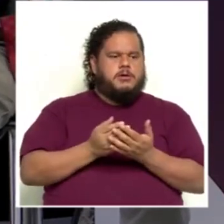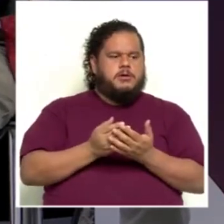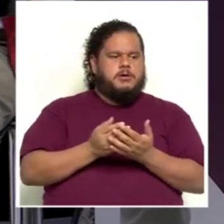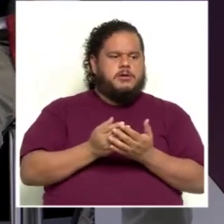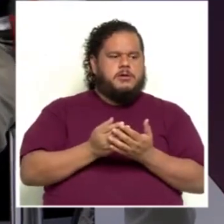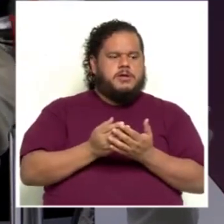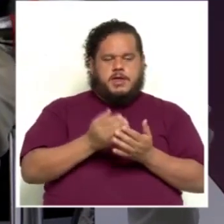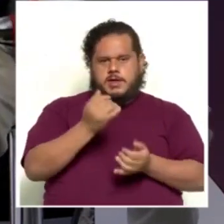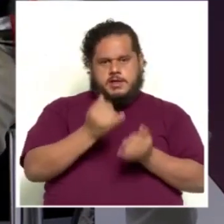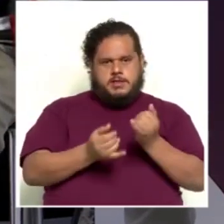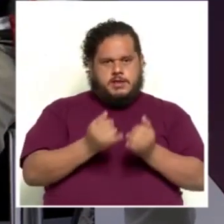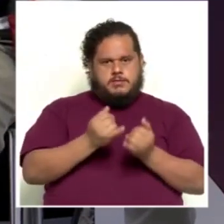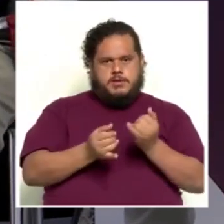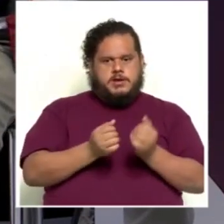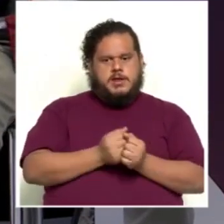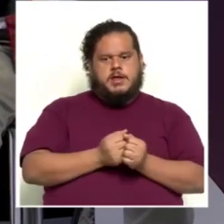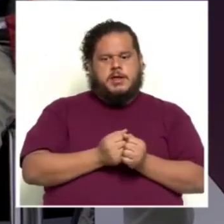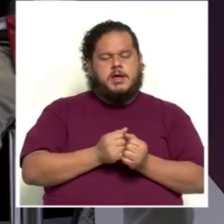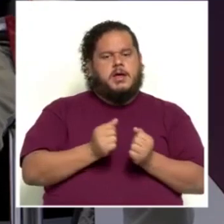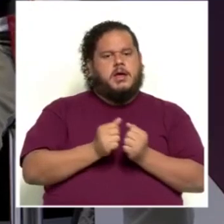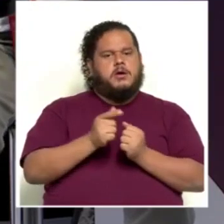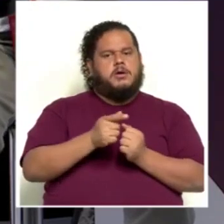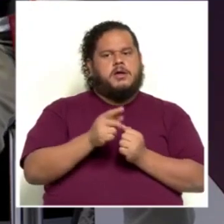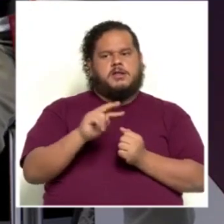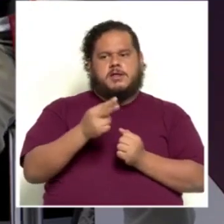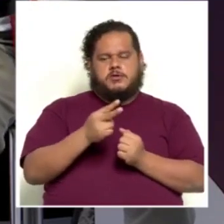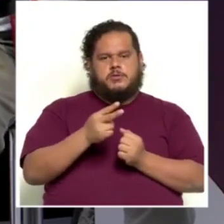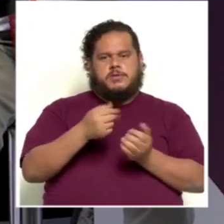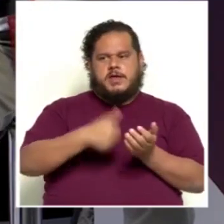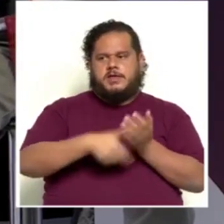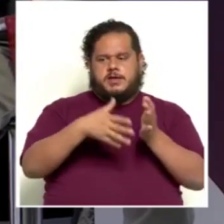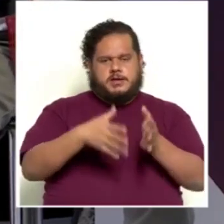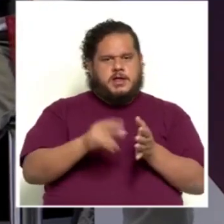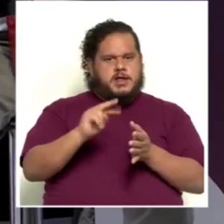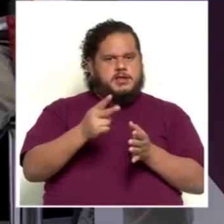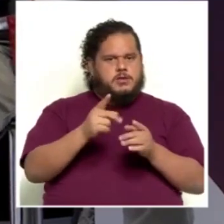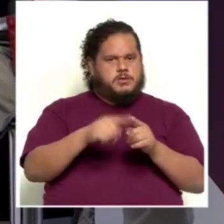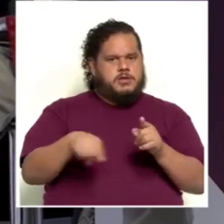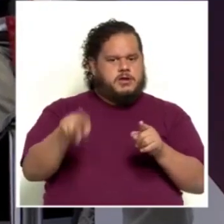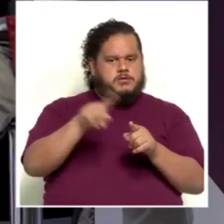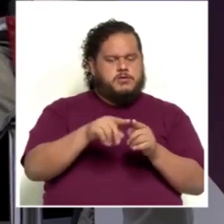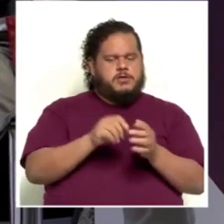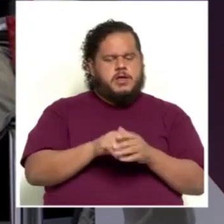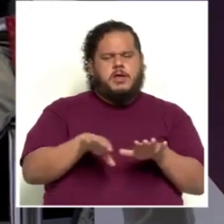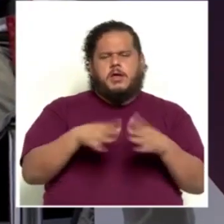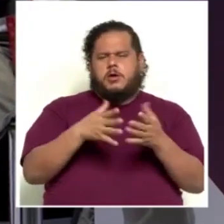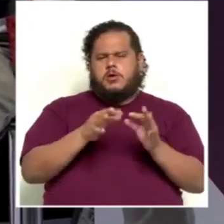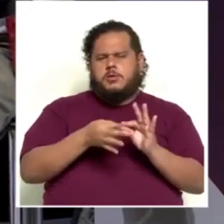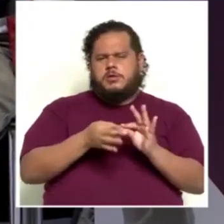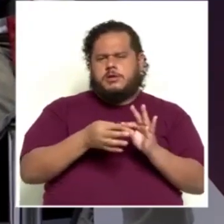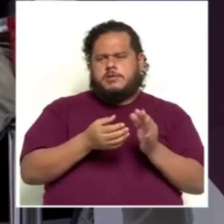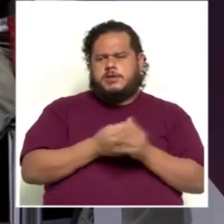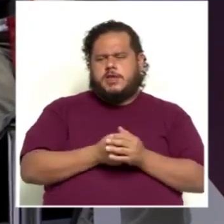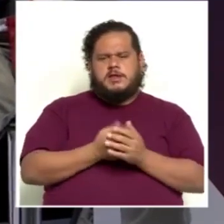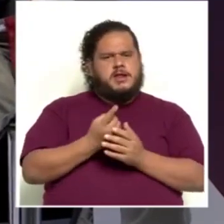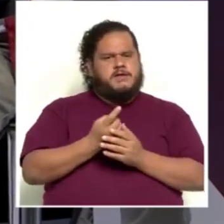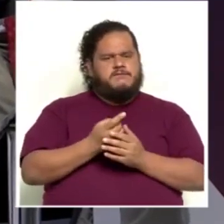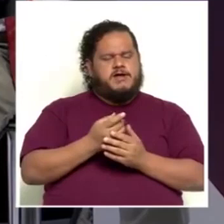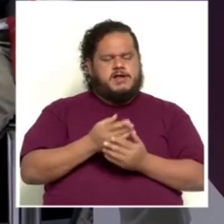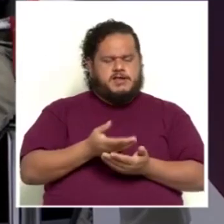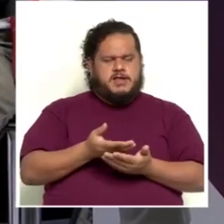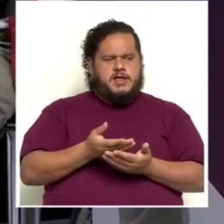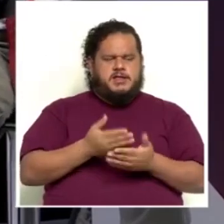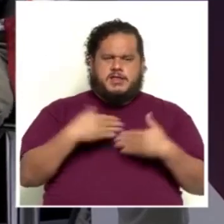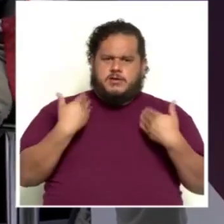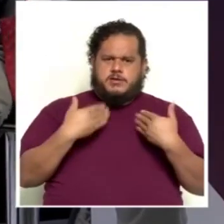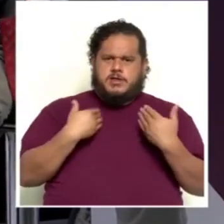que culmina con esta dupla de candidatos a segunda ronda, ¿cómo interpretás el descontento